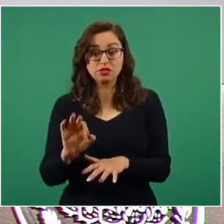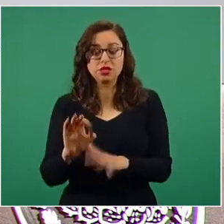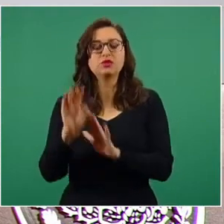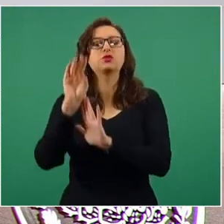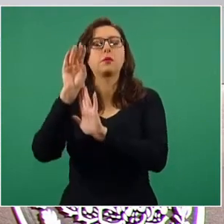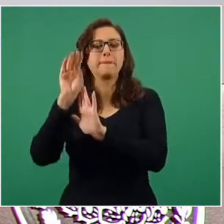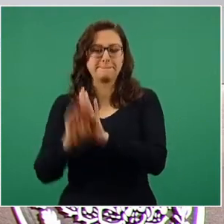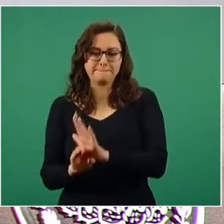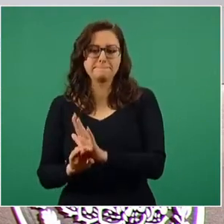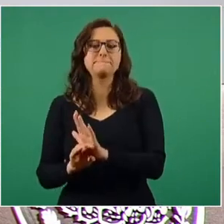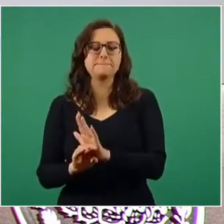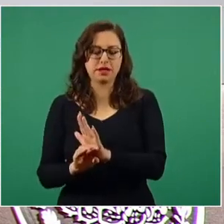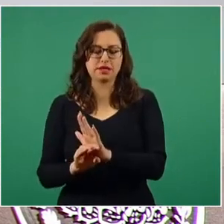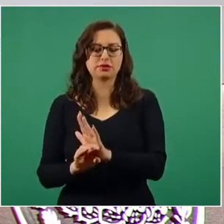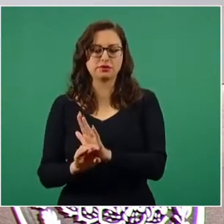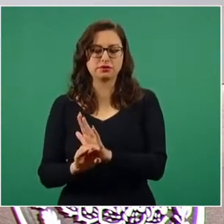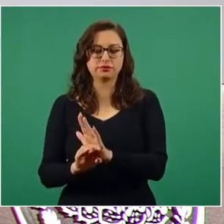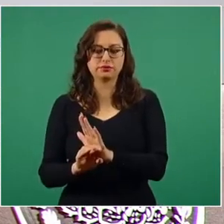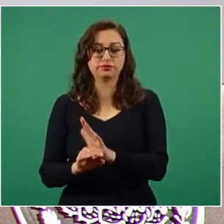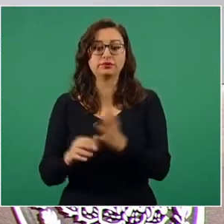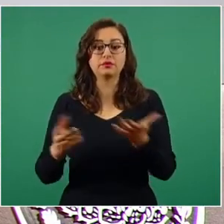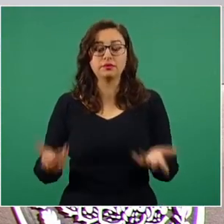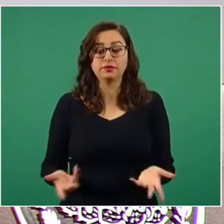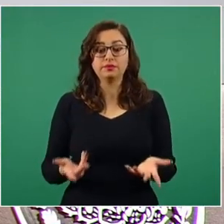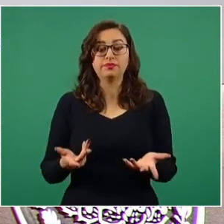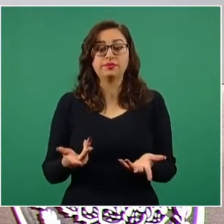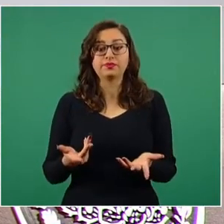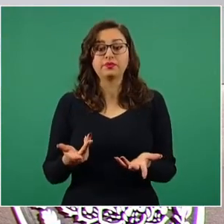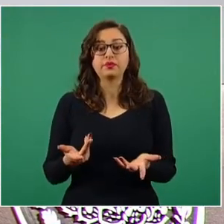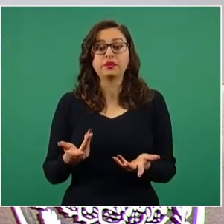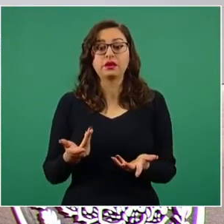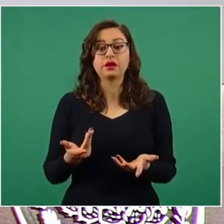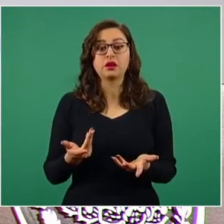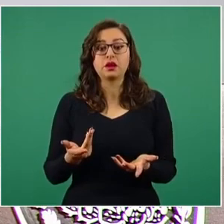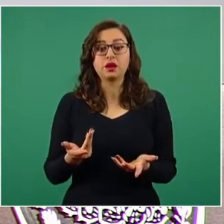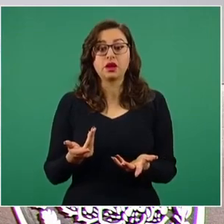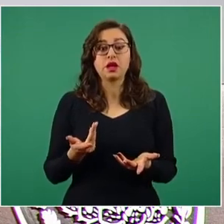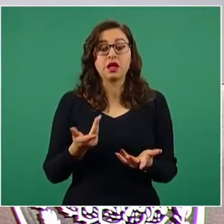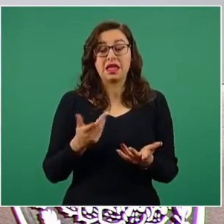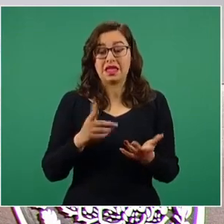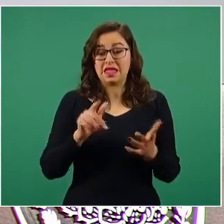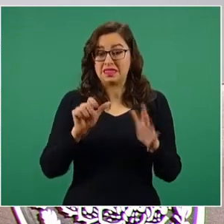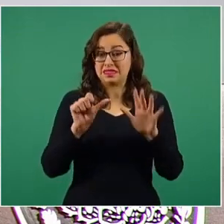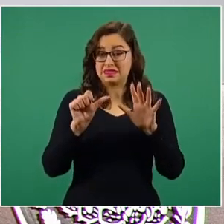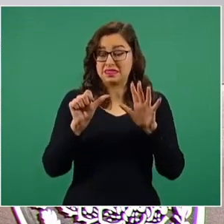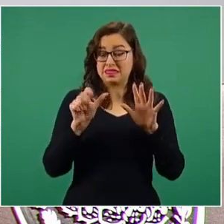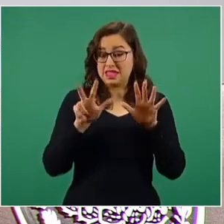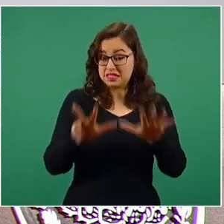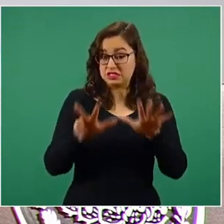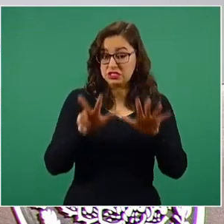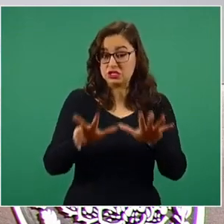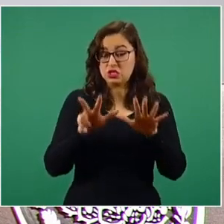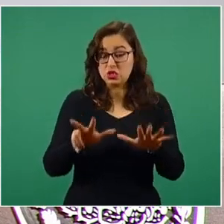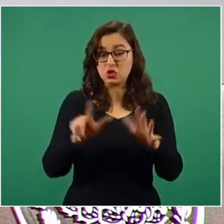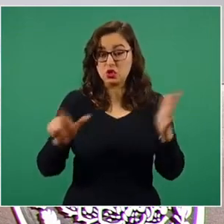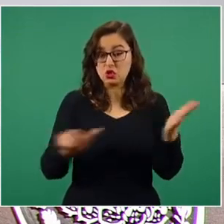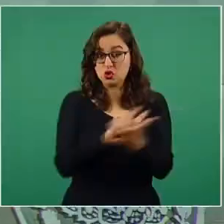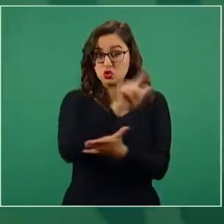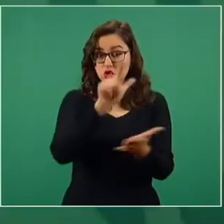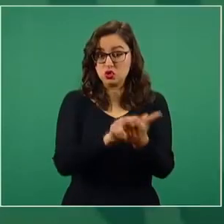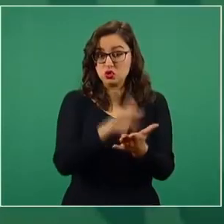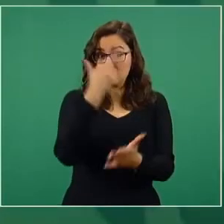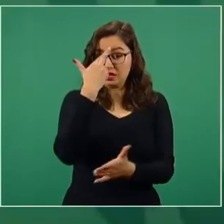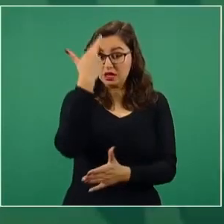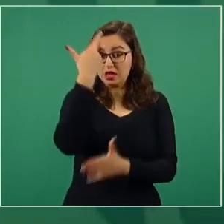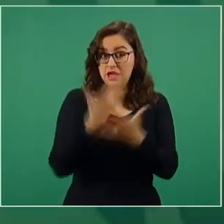del año pasado, mientras que en 16 de los 18 delitos del fuero común también hubo